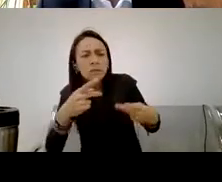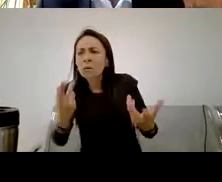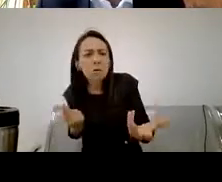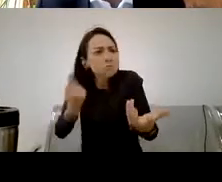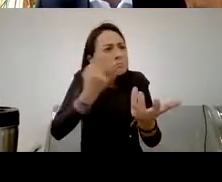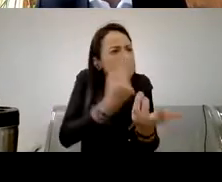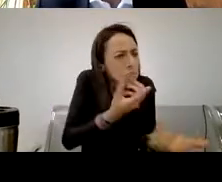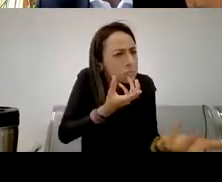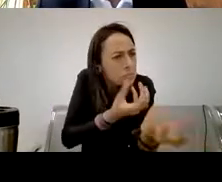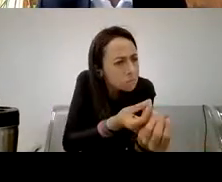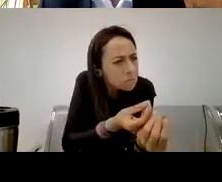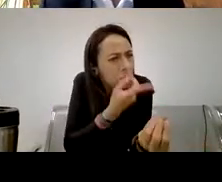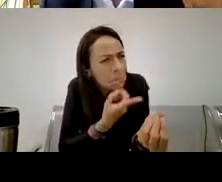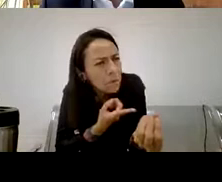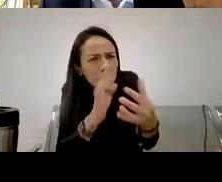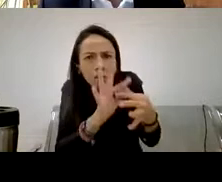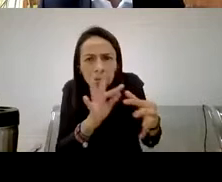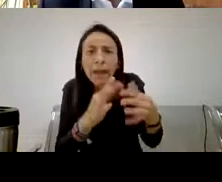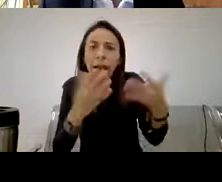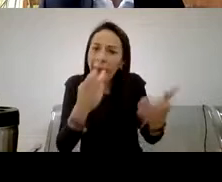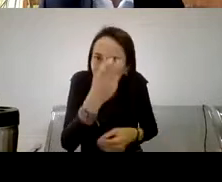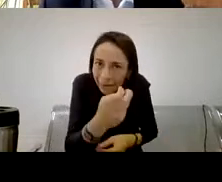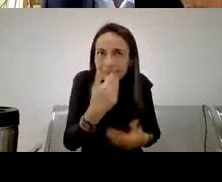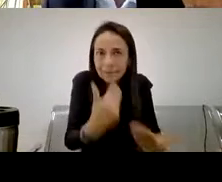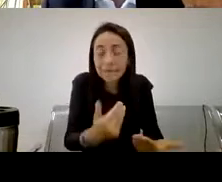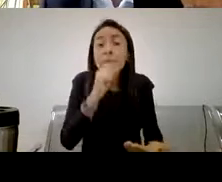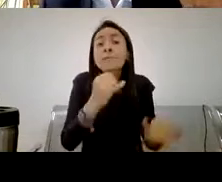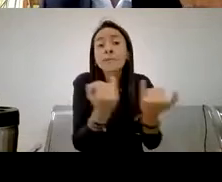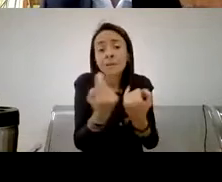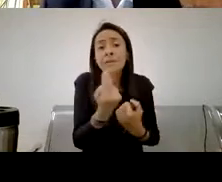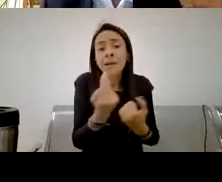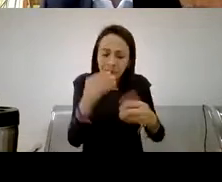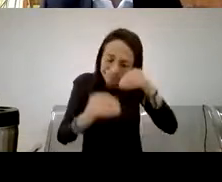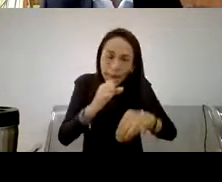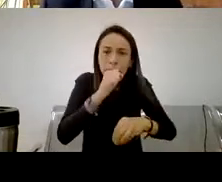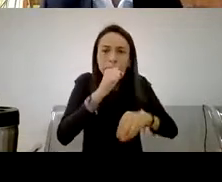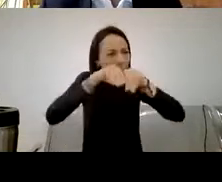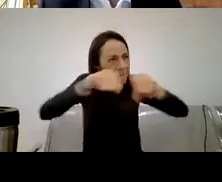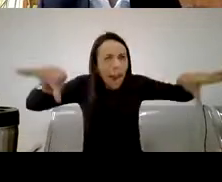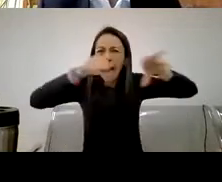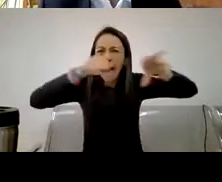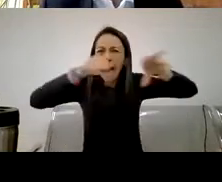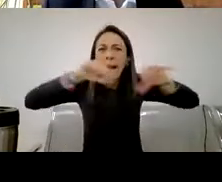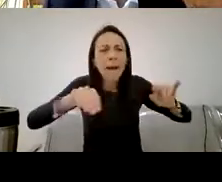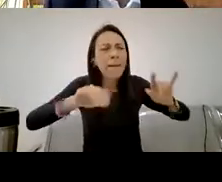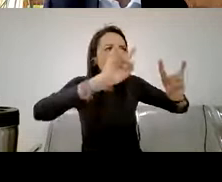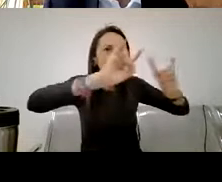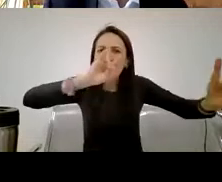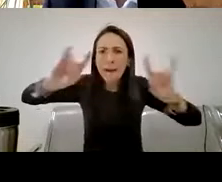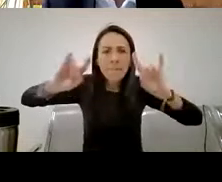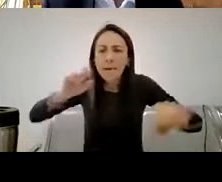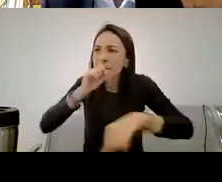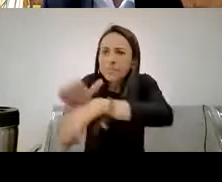Necesitamos diseñar campañas sobre el sector, pero también campañas específicas sobre las actividades que hacemos otras. También